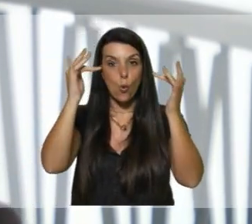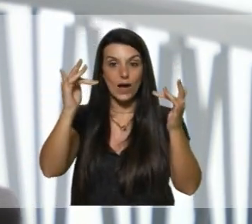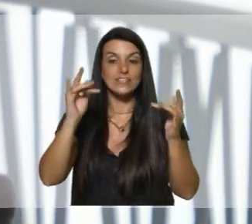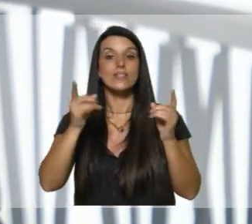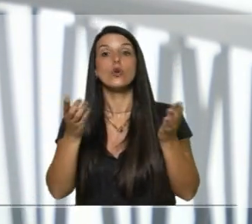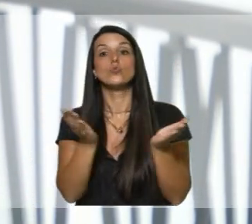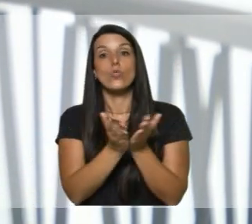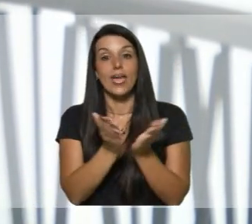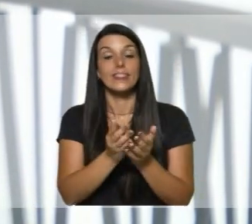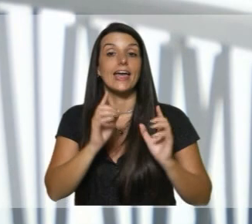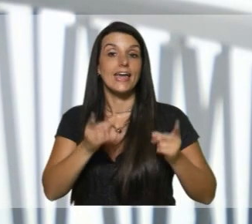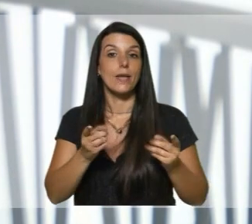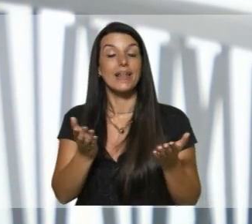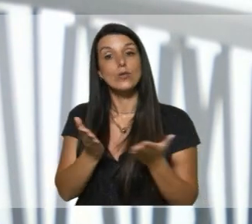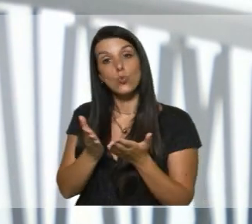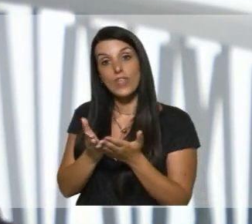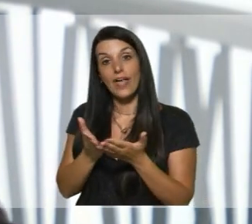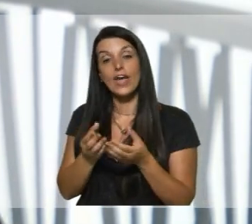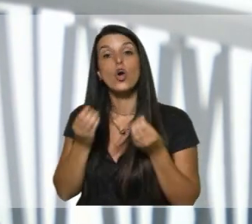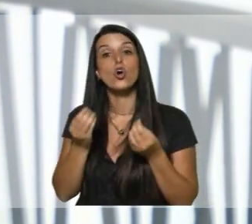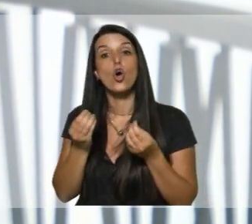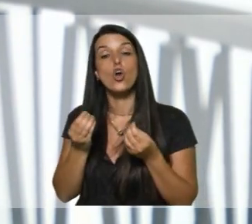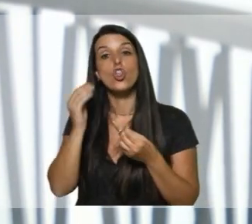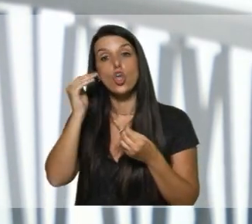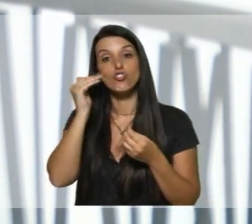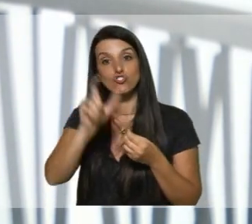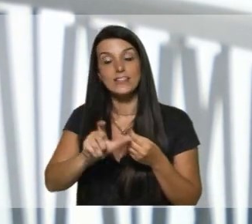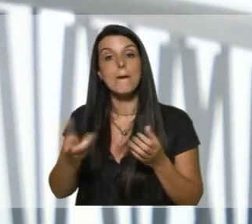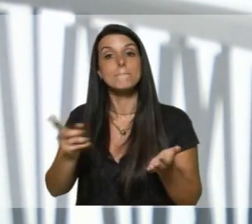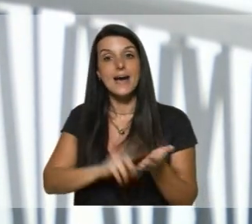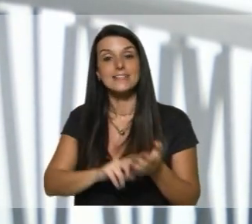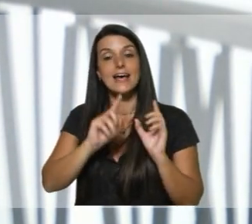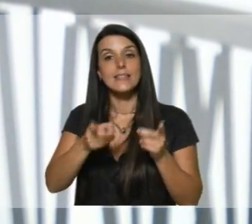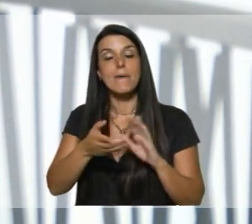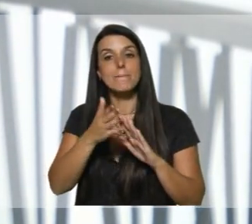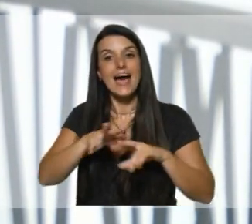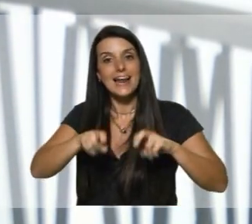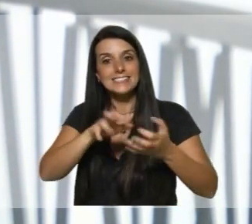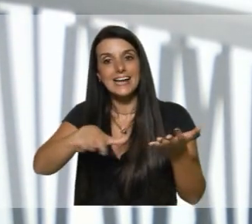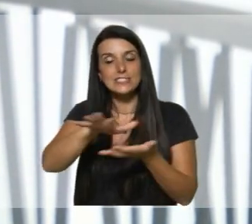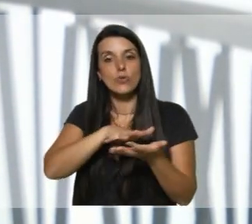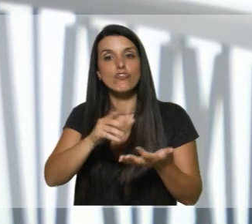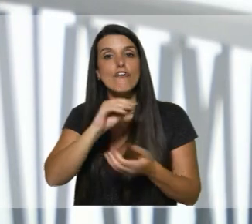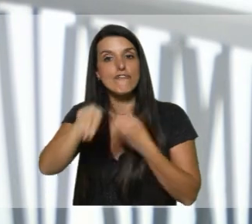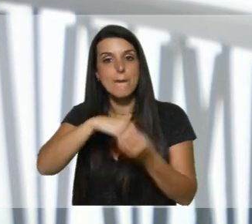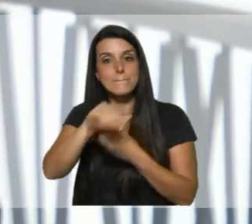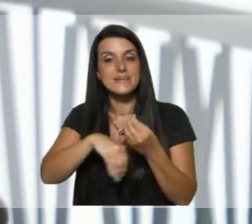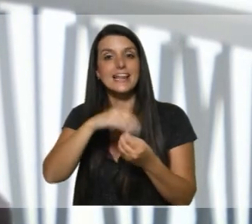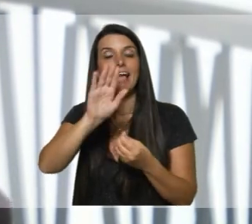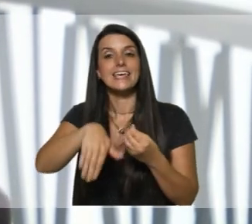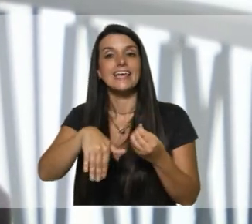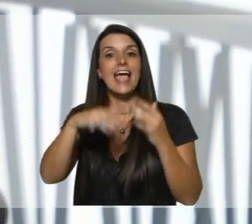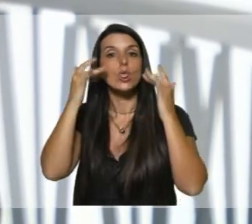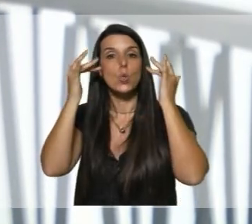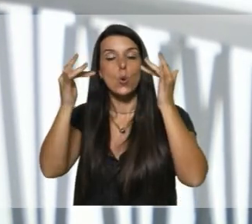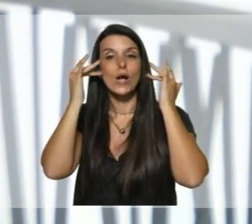los estudiantes y también de los estudiantes con los docentes. Además, se analizará la situación de las familias y los entornos de los centros